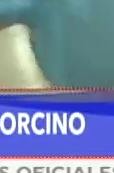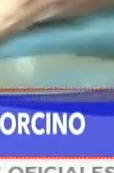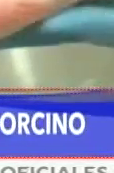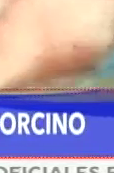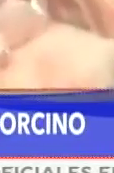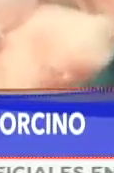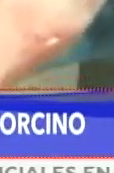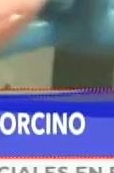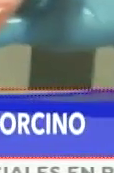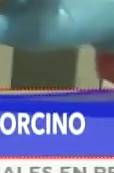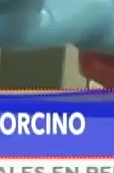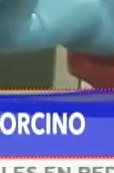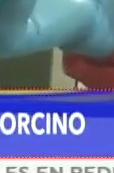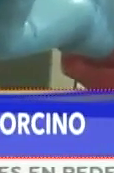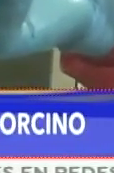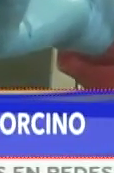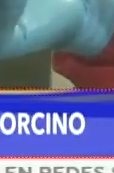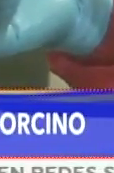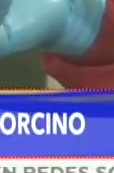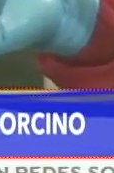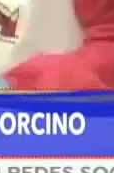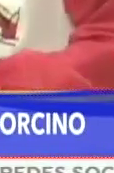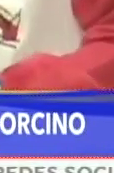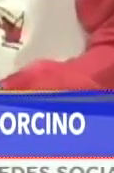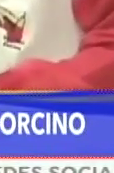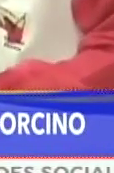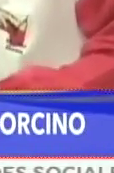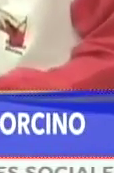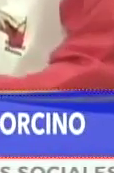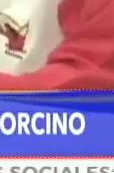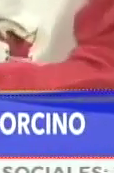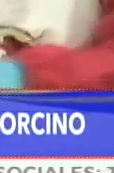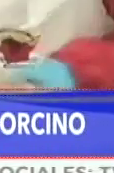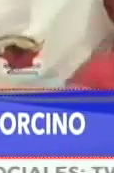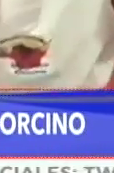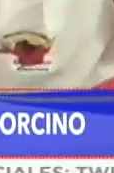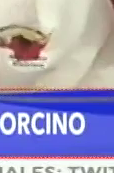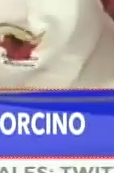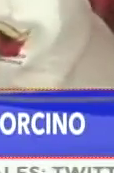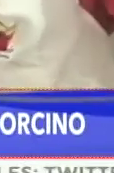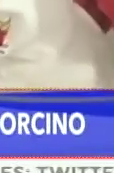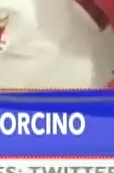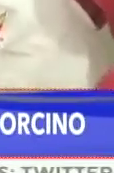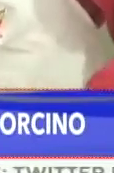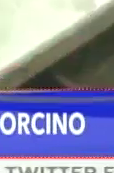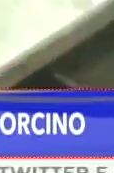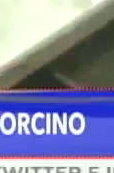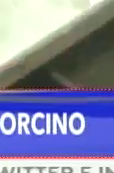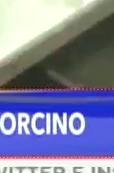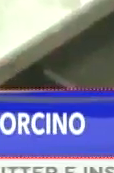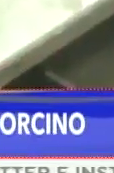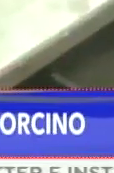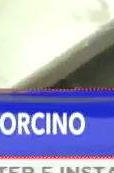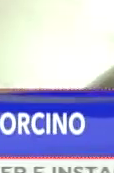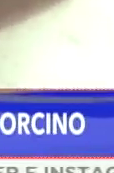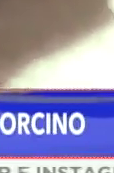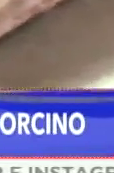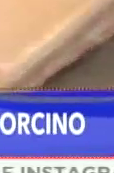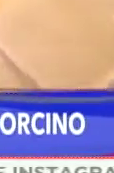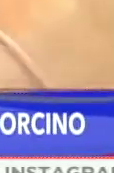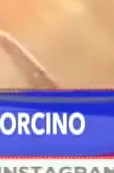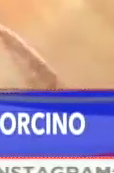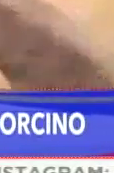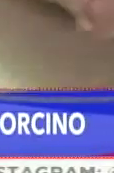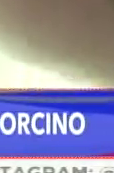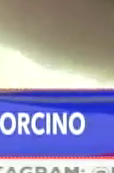a ser una pieza menos que nos van a tener que suministrar desde el gobierno central. Este es un plan, pues, que se